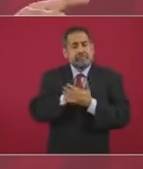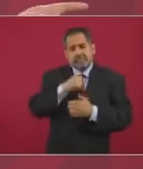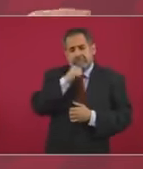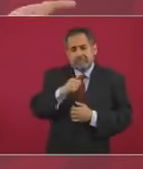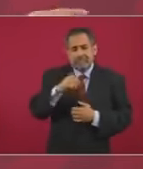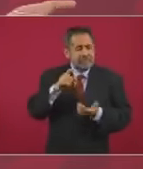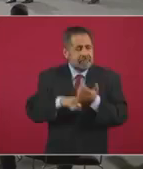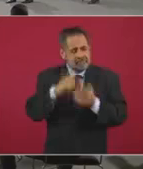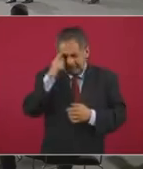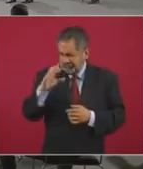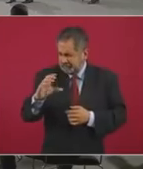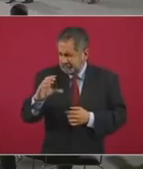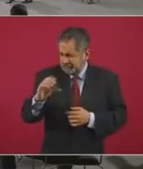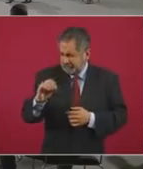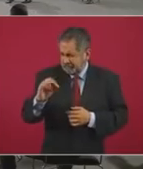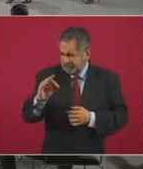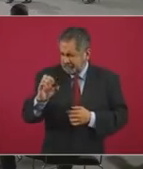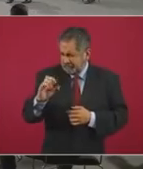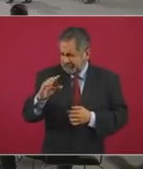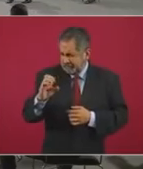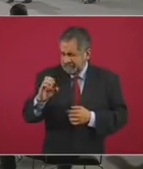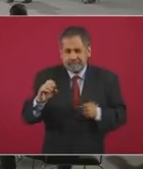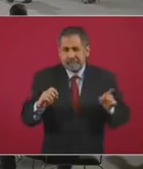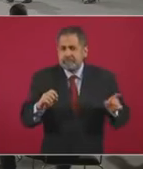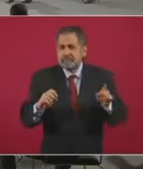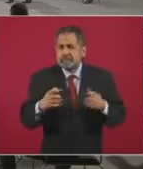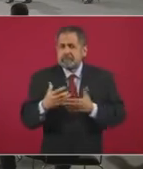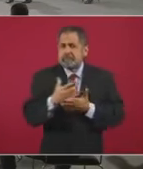La COFEFE, ¿cómo se llama? COFESE,